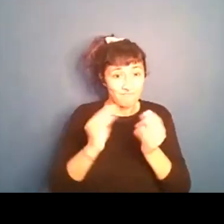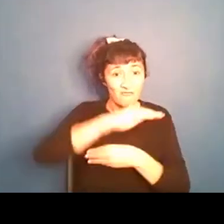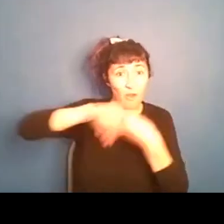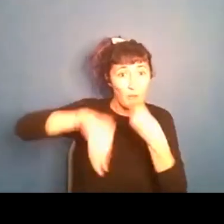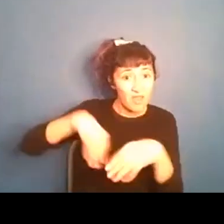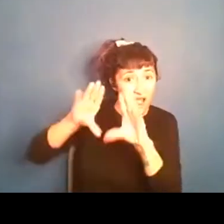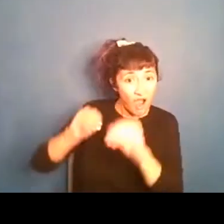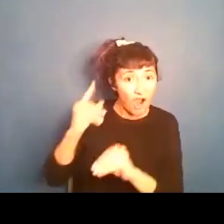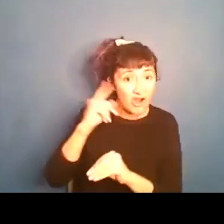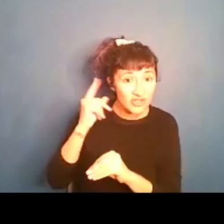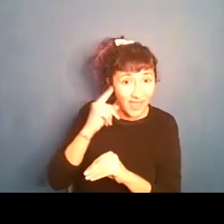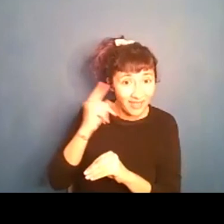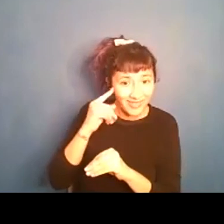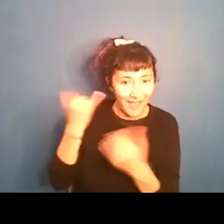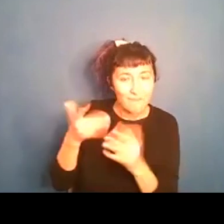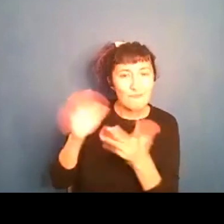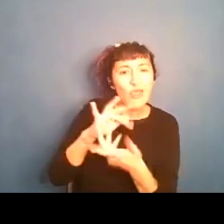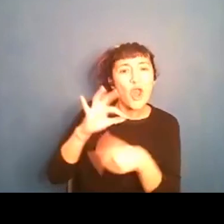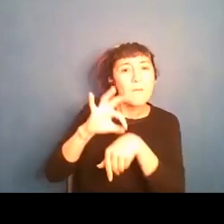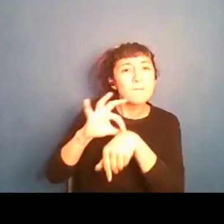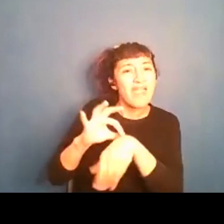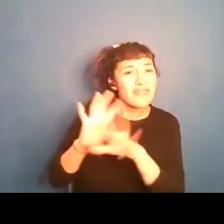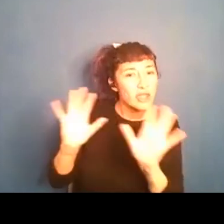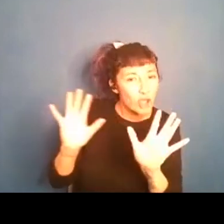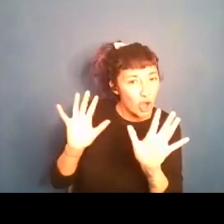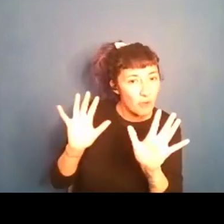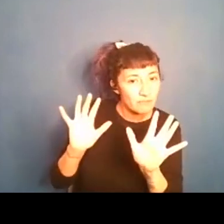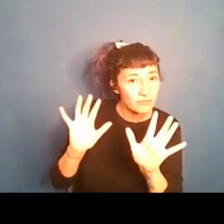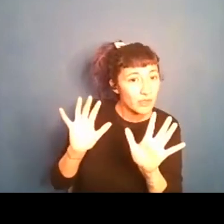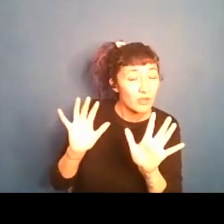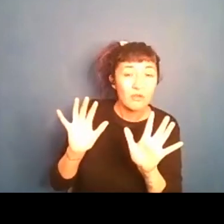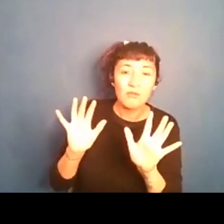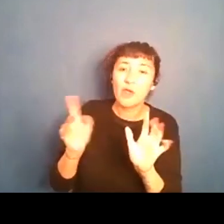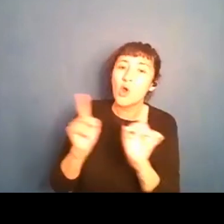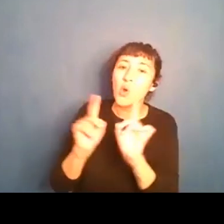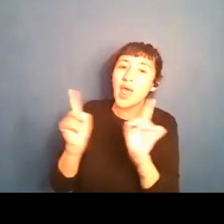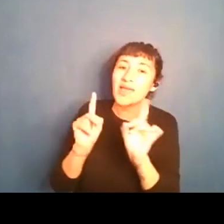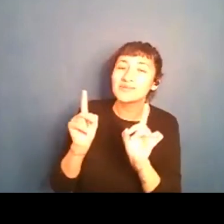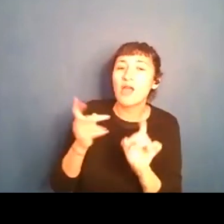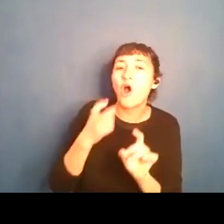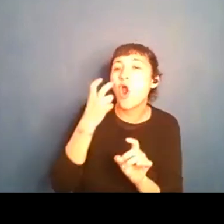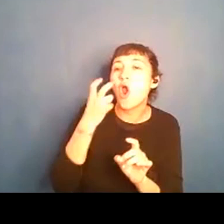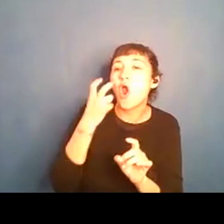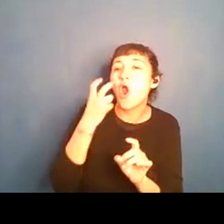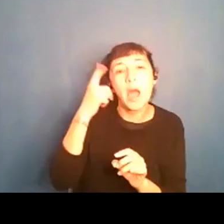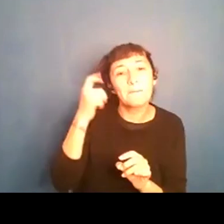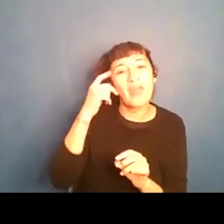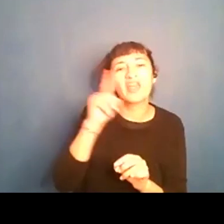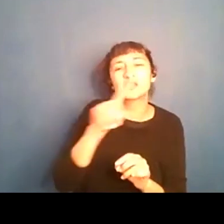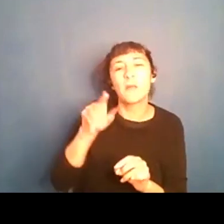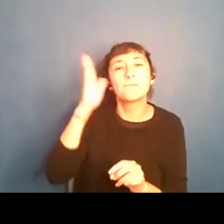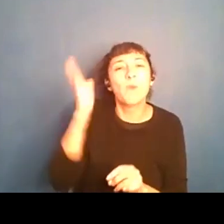modelo médico, no adquieren una lengua oral al 100%, no